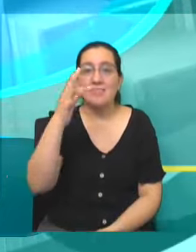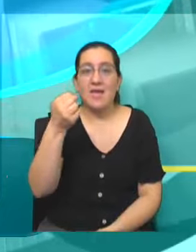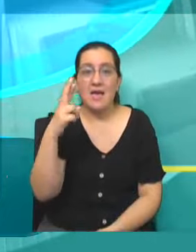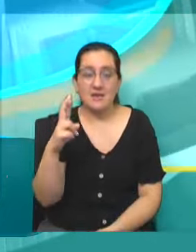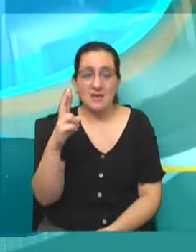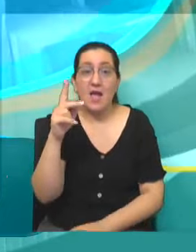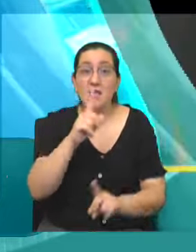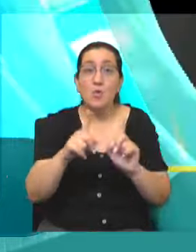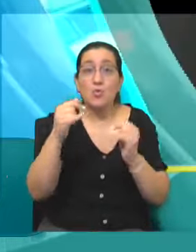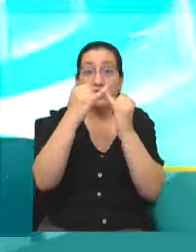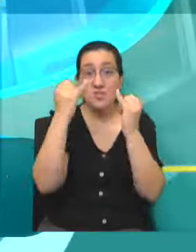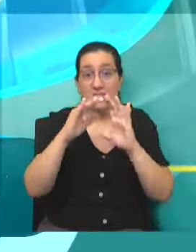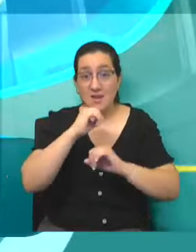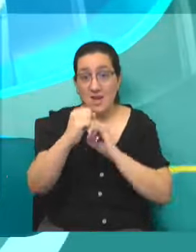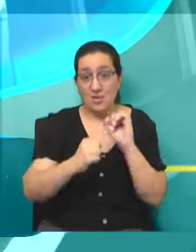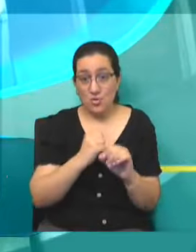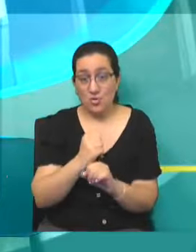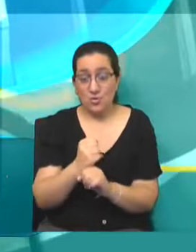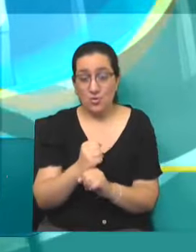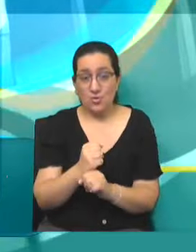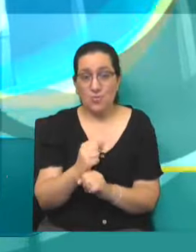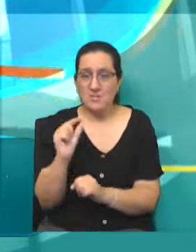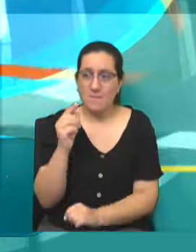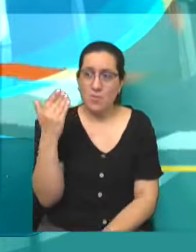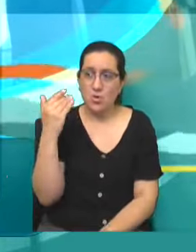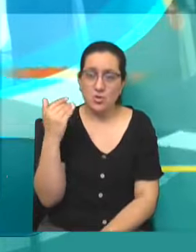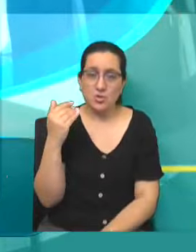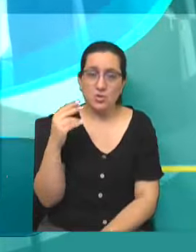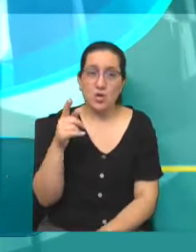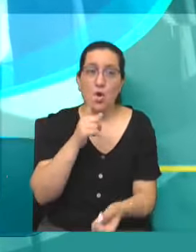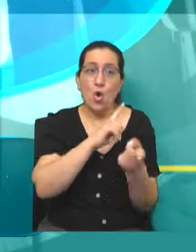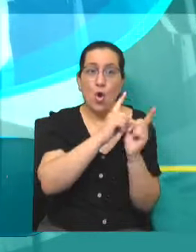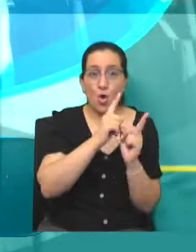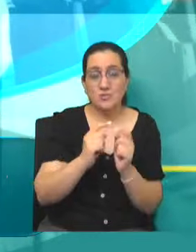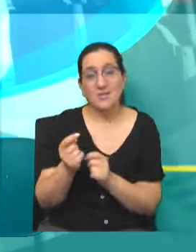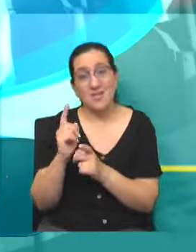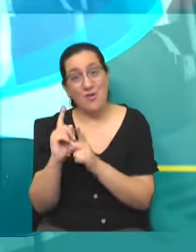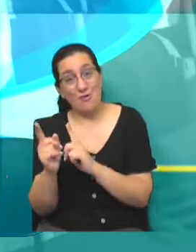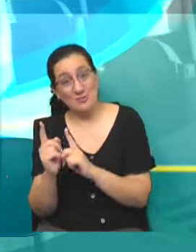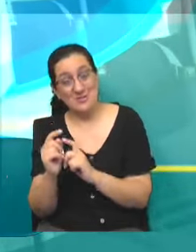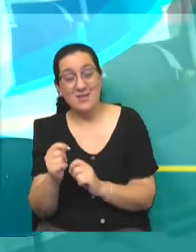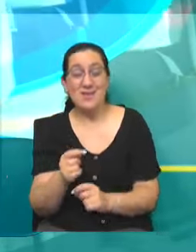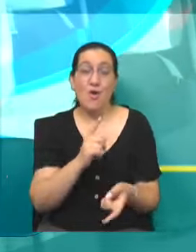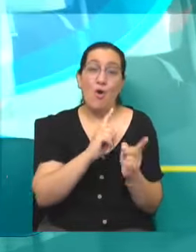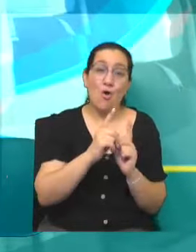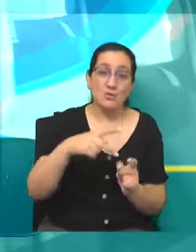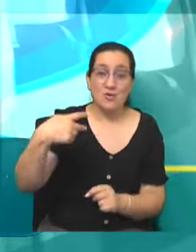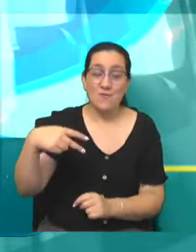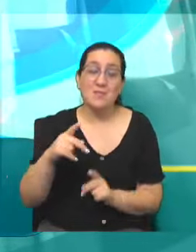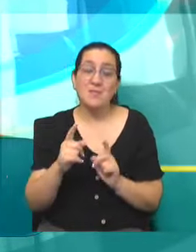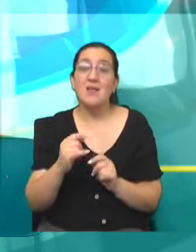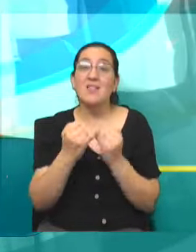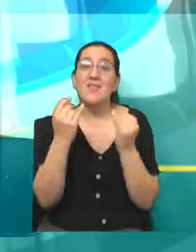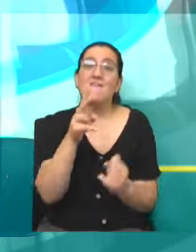determinados días del año, ¿tá? Como pasó recién el portal del 11-11, muy hablado. Los días 22 también son